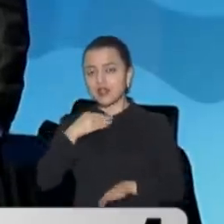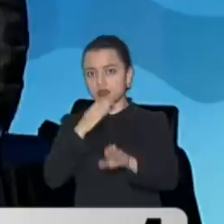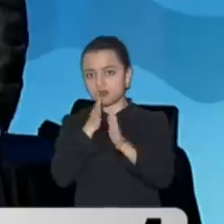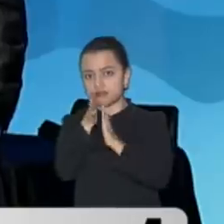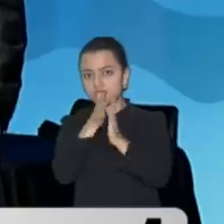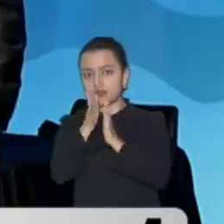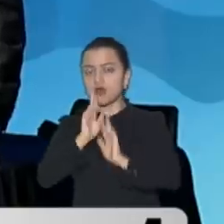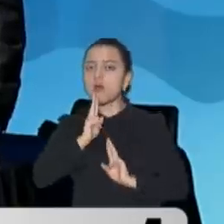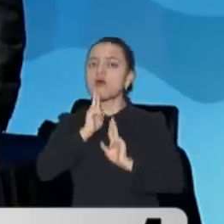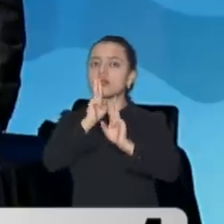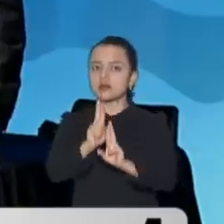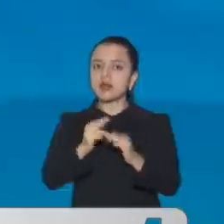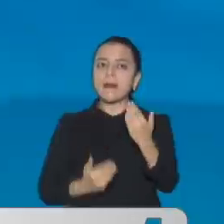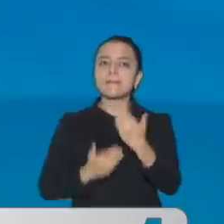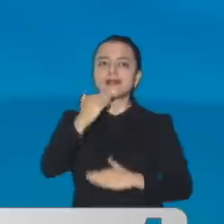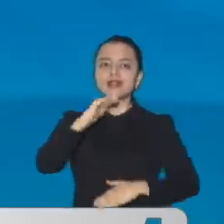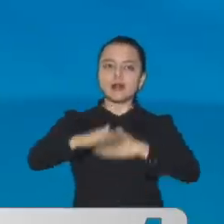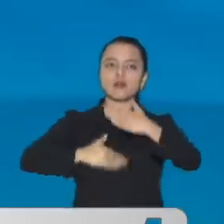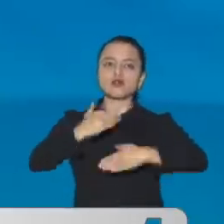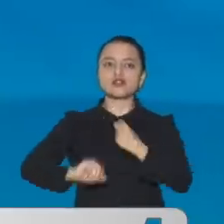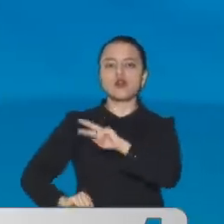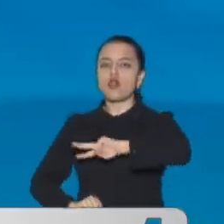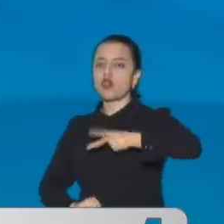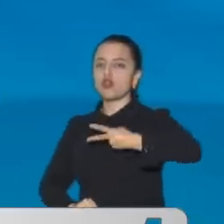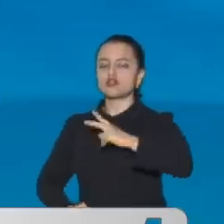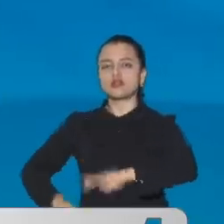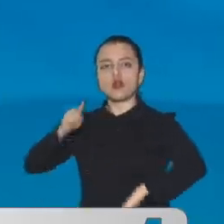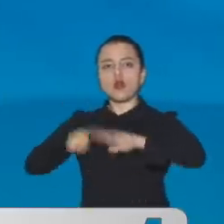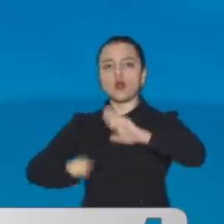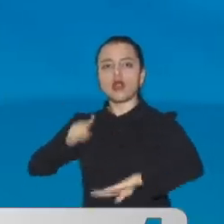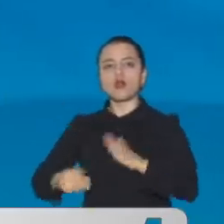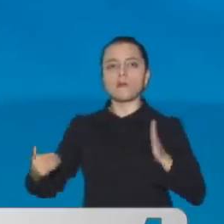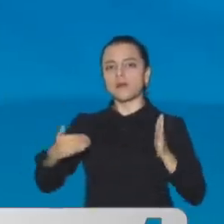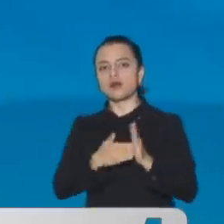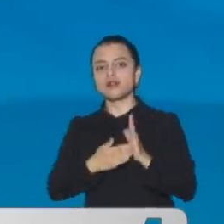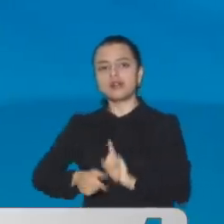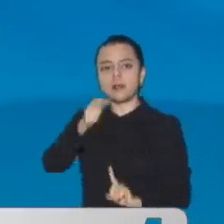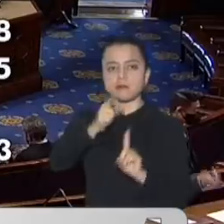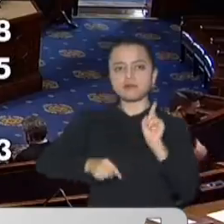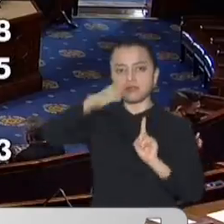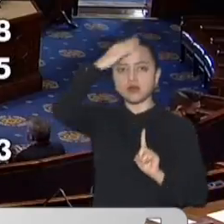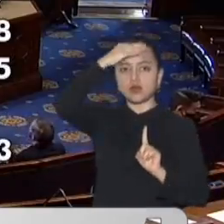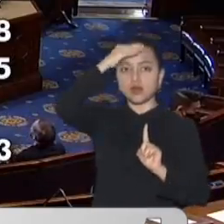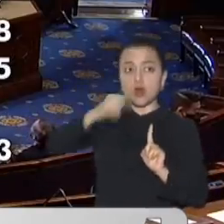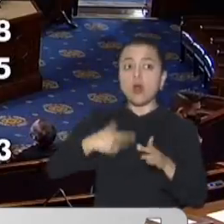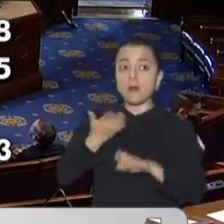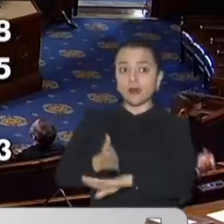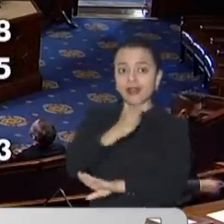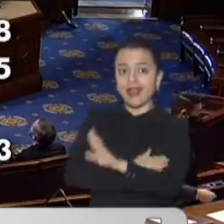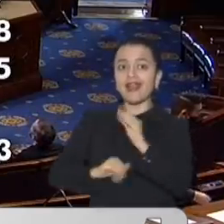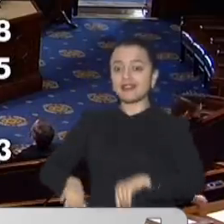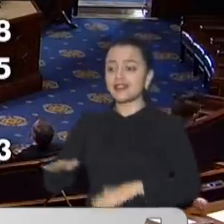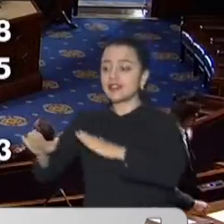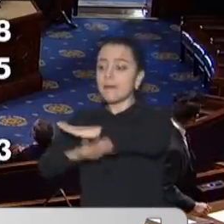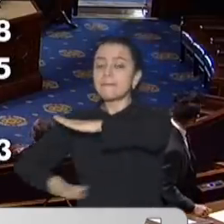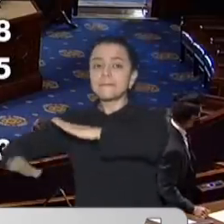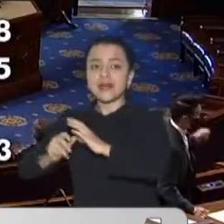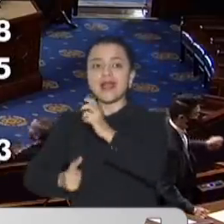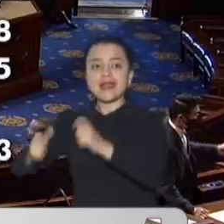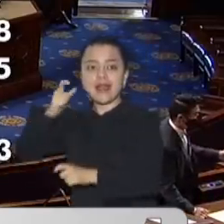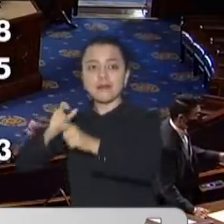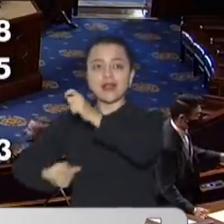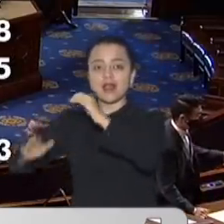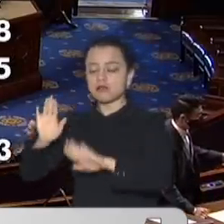comunicado en respuesta al inicio de un segundo juicio político contra el mandatario saliente Donald Trump, que fue aprobado en la Cámara de Representantes